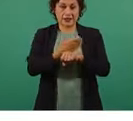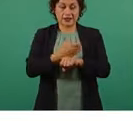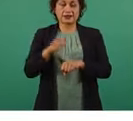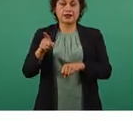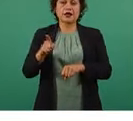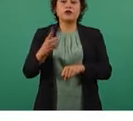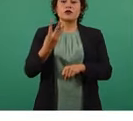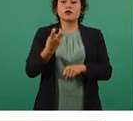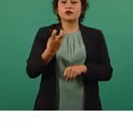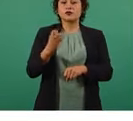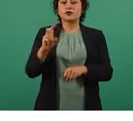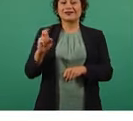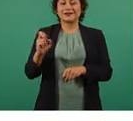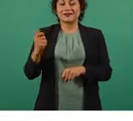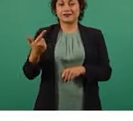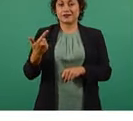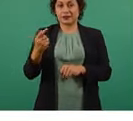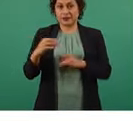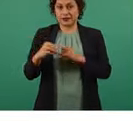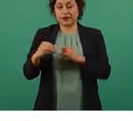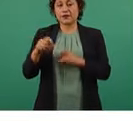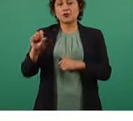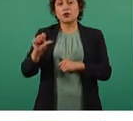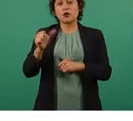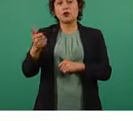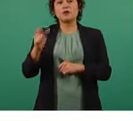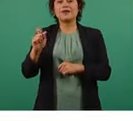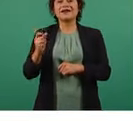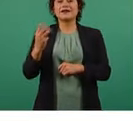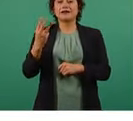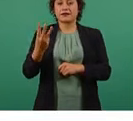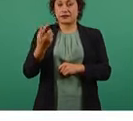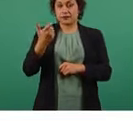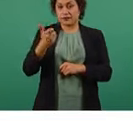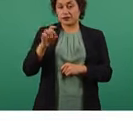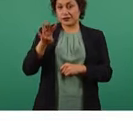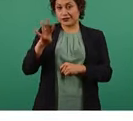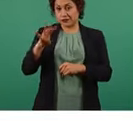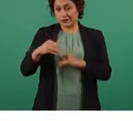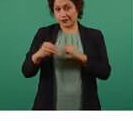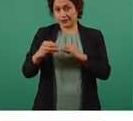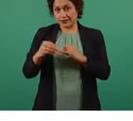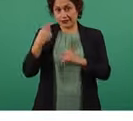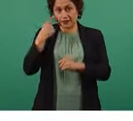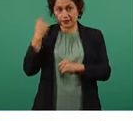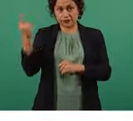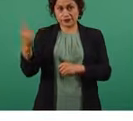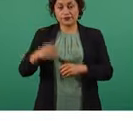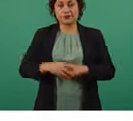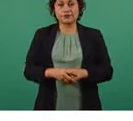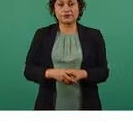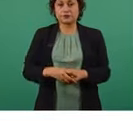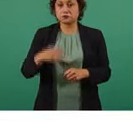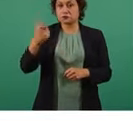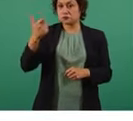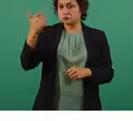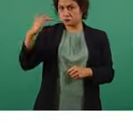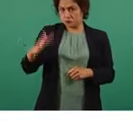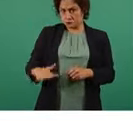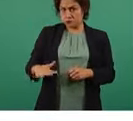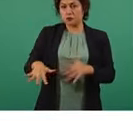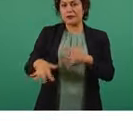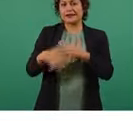3 pesos con 37 centavos y un precio de 23 pesos con 19 centavos. El más bajo, con un indicador de ganancia de